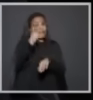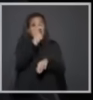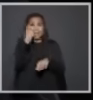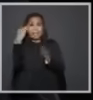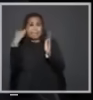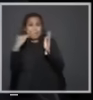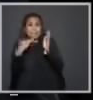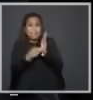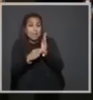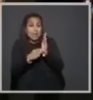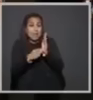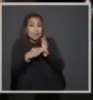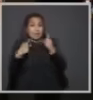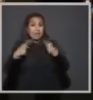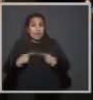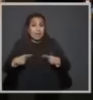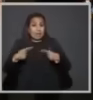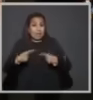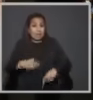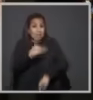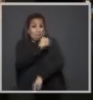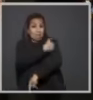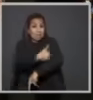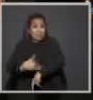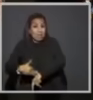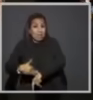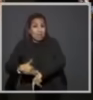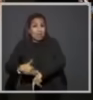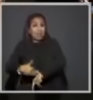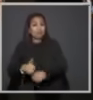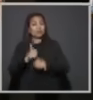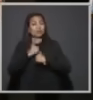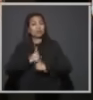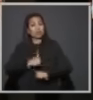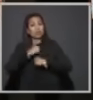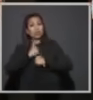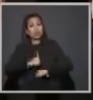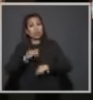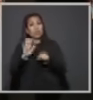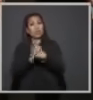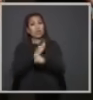es decir, los familiares que sufren por la violencia,